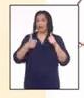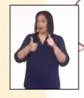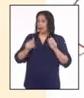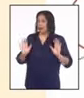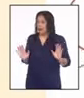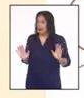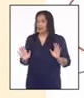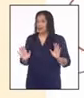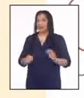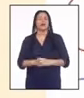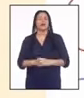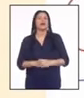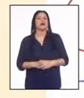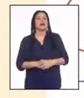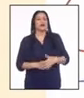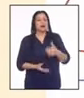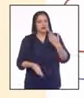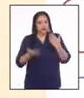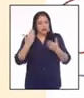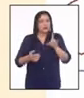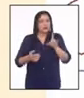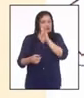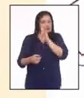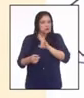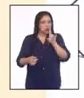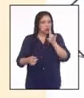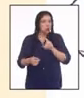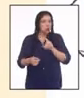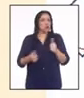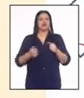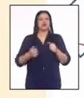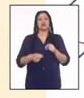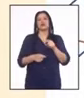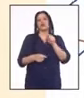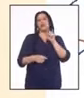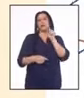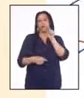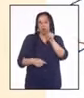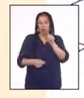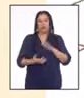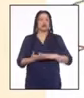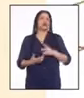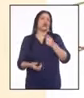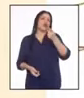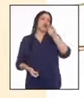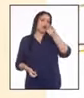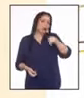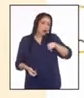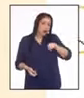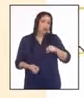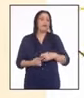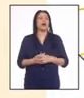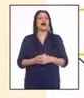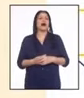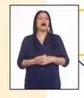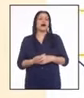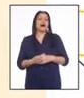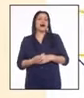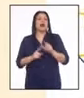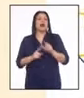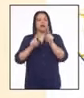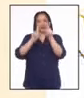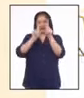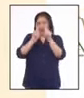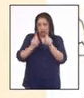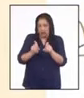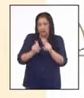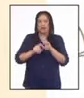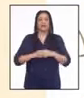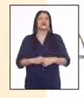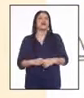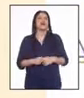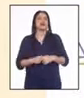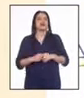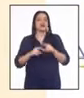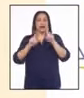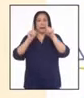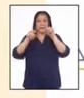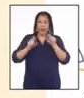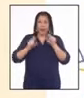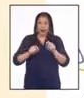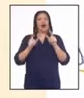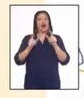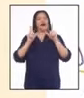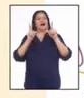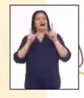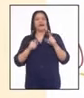O sea, si hacen uso adecuado de los puntos, las comas, signos de interrogación,